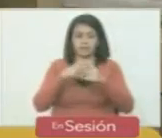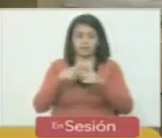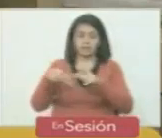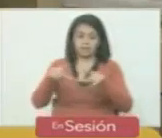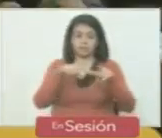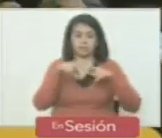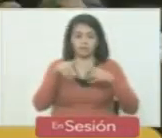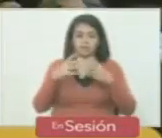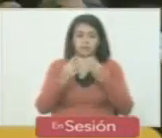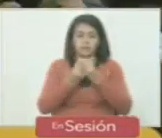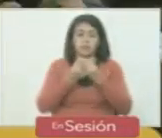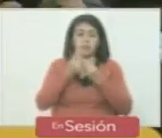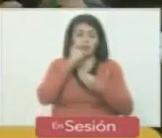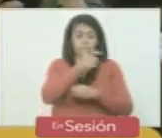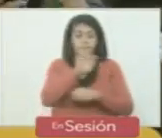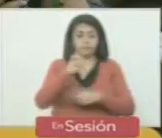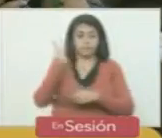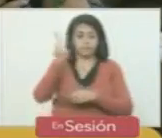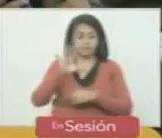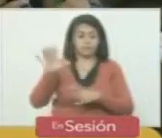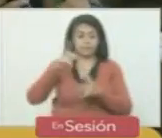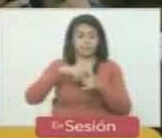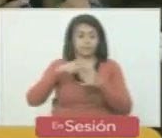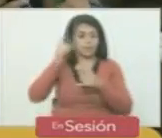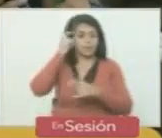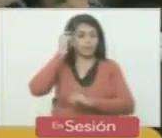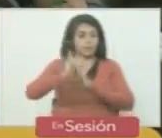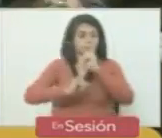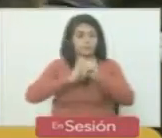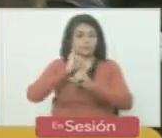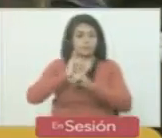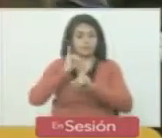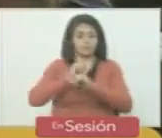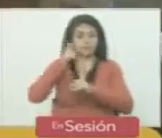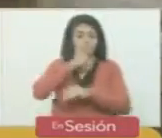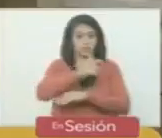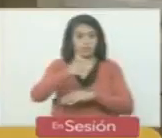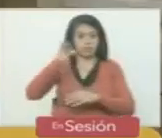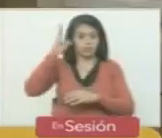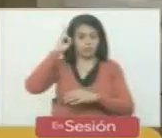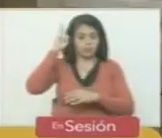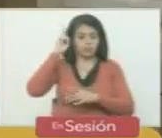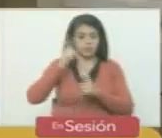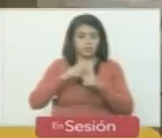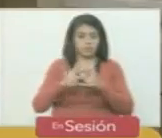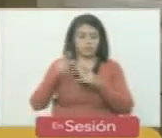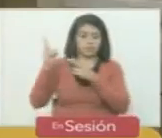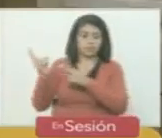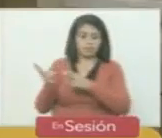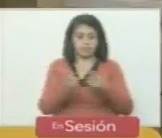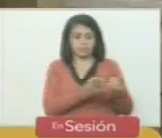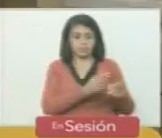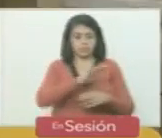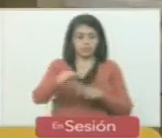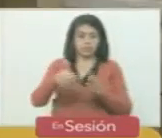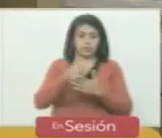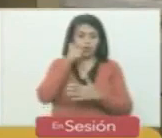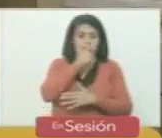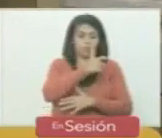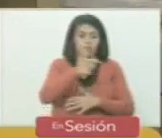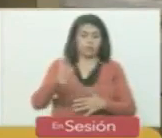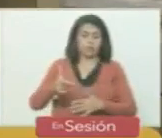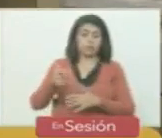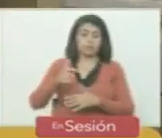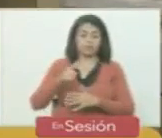especialmente junto al pueblo de Venezuela, el Día Internacional de los Pueblos Indígenas, invitando a toda la población